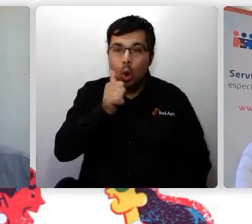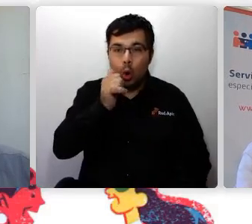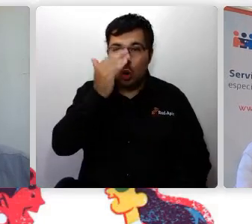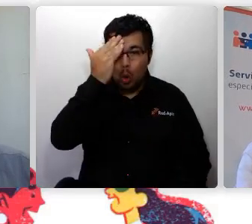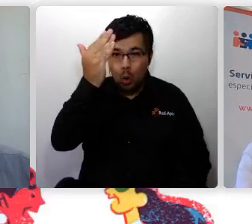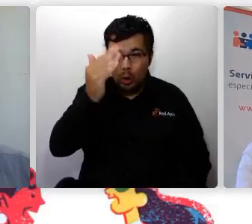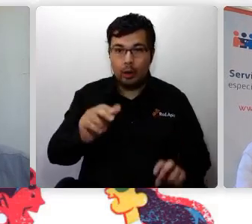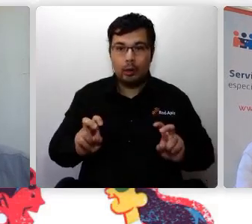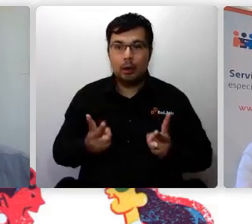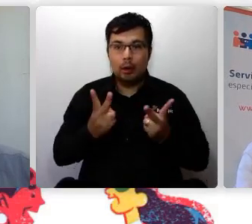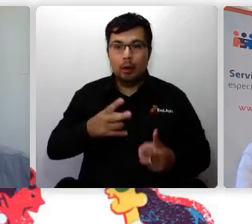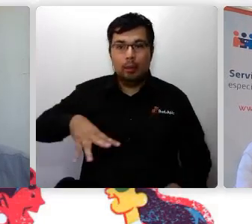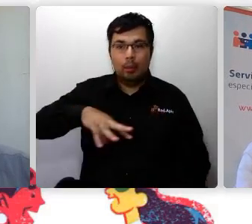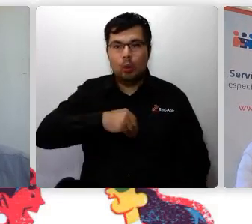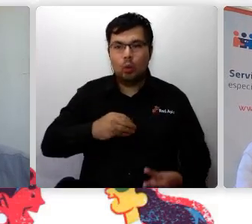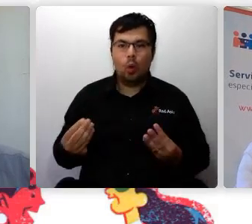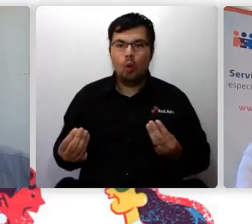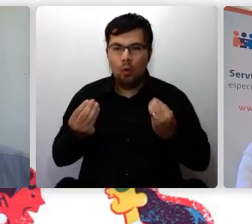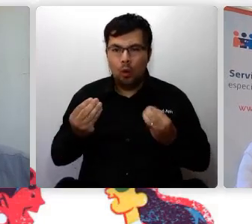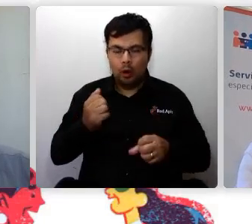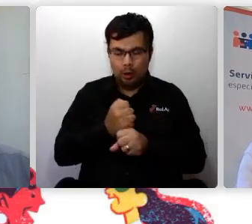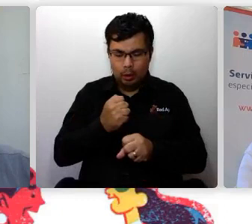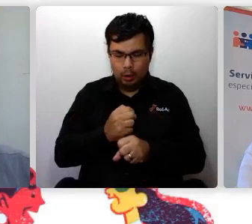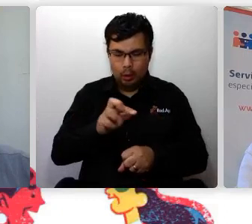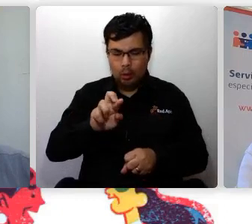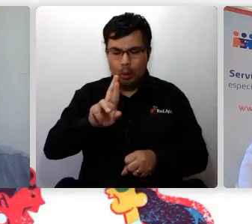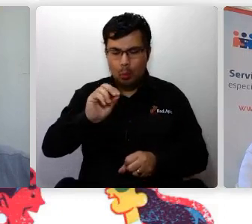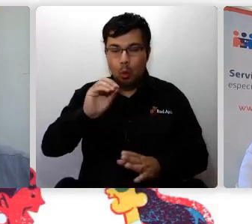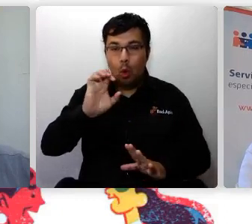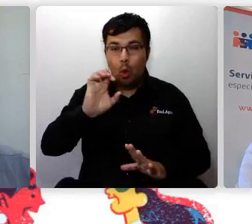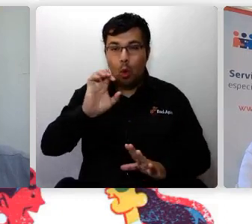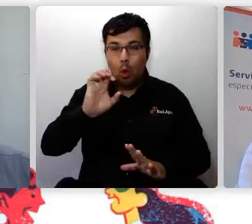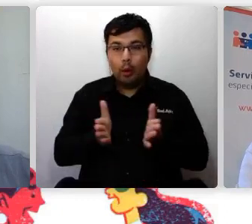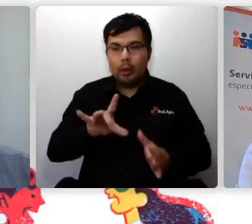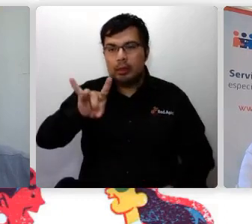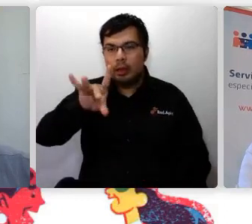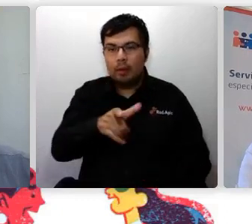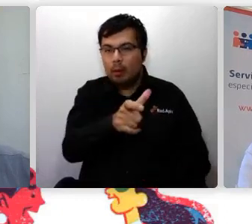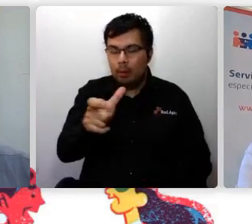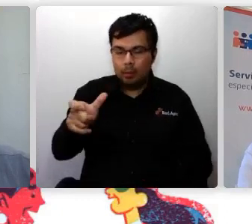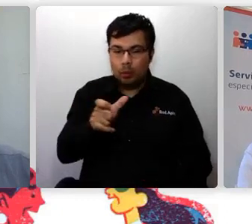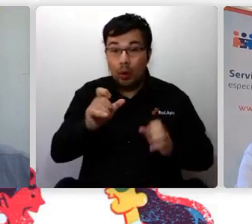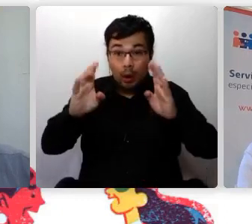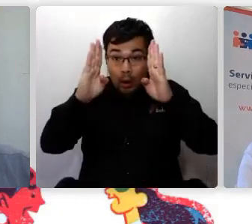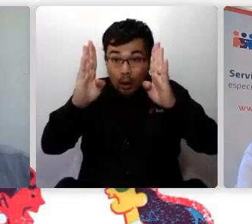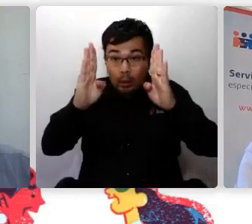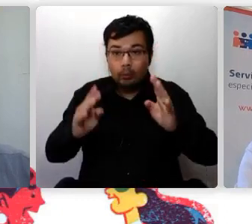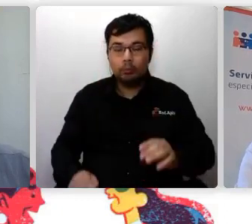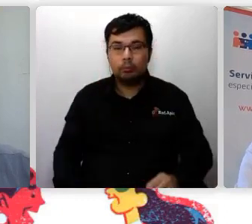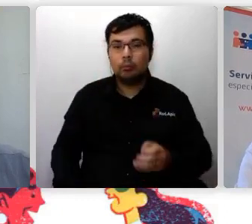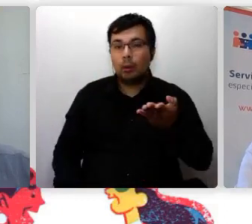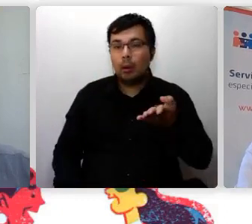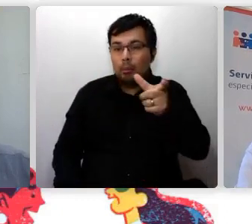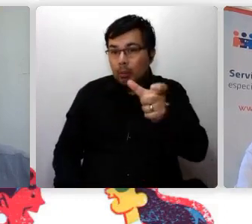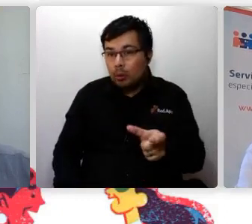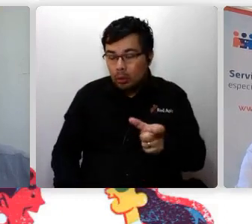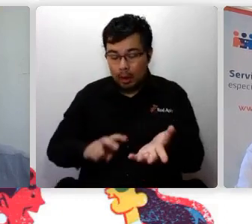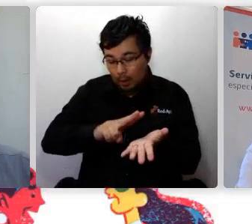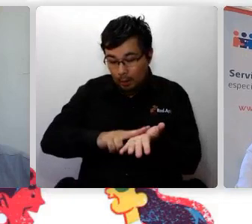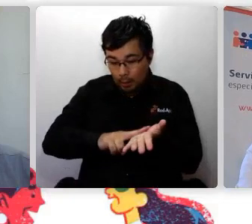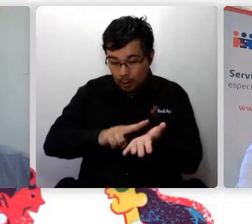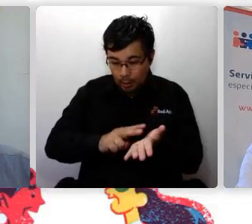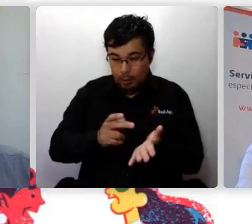es súper bueno estar trabajando con ProPyme, porque sabemos que la gente que nos está leyendo, que nos está escuchando, nos va a ver, es gente real, es gente con problemas,